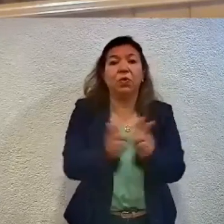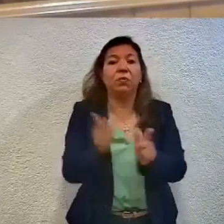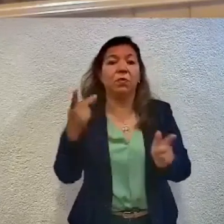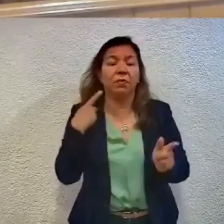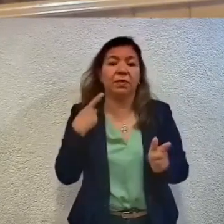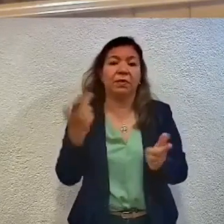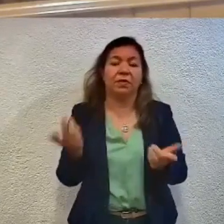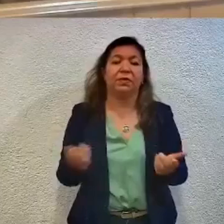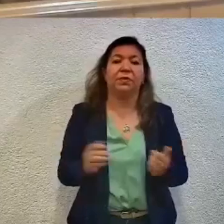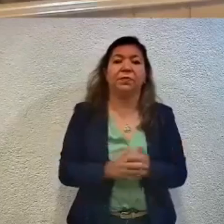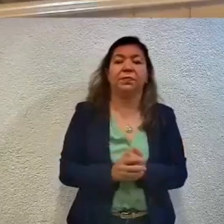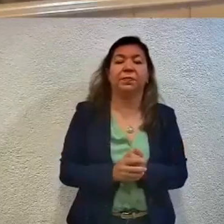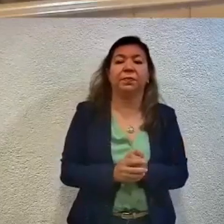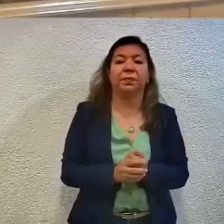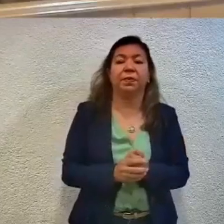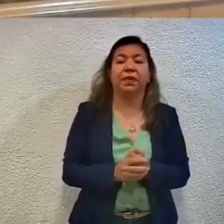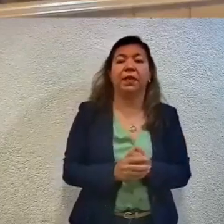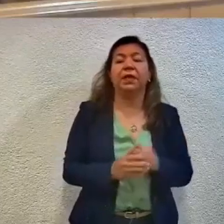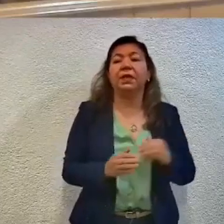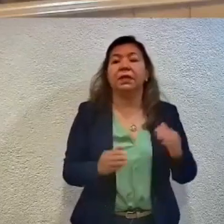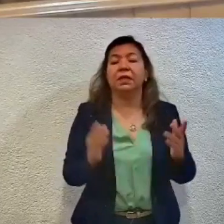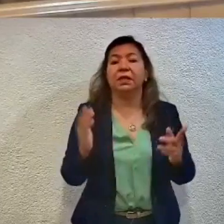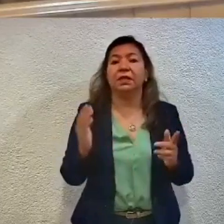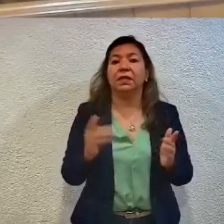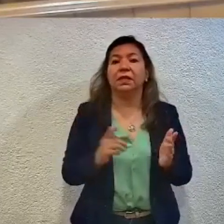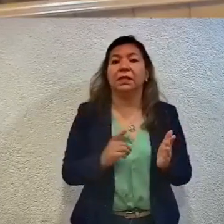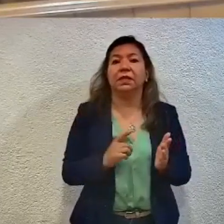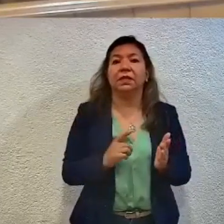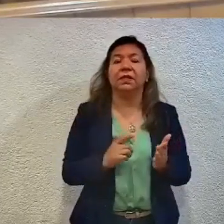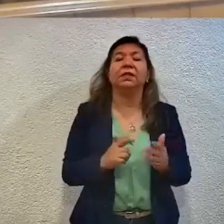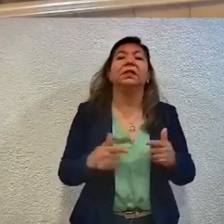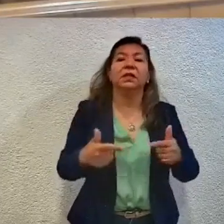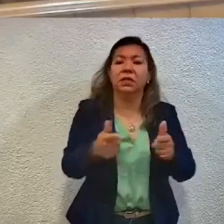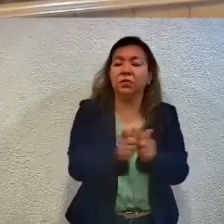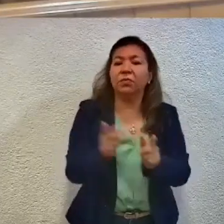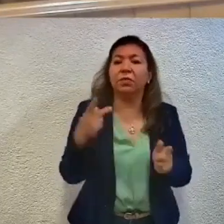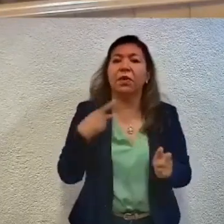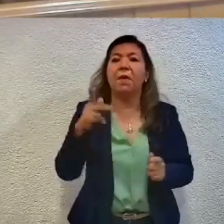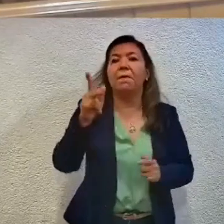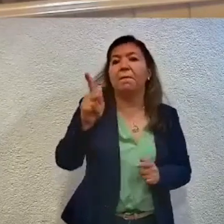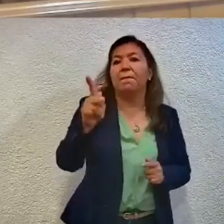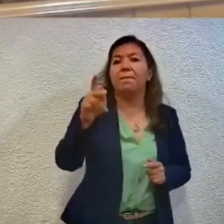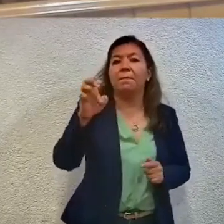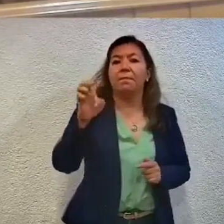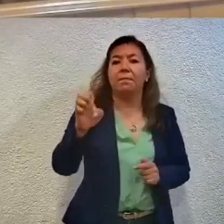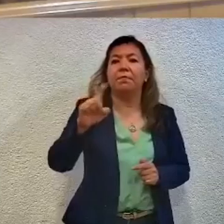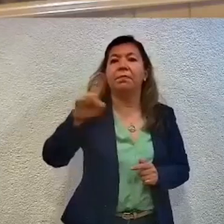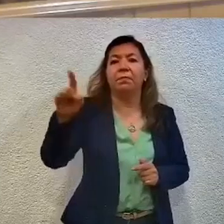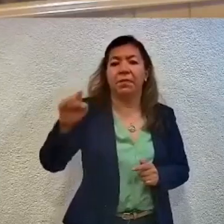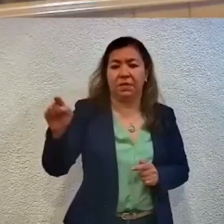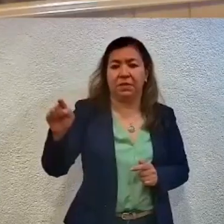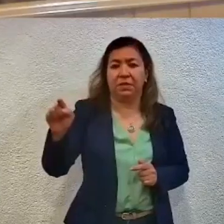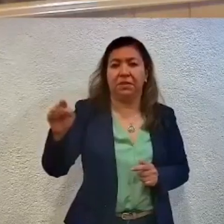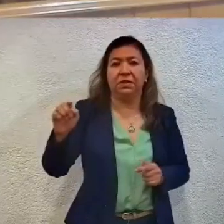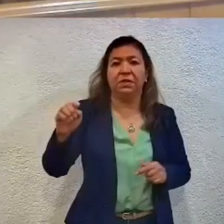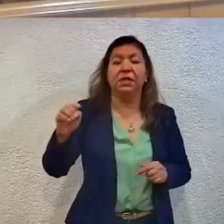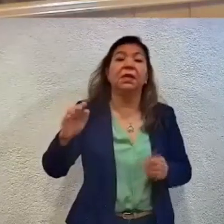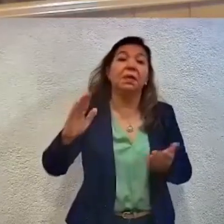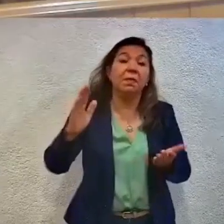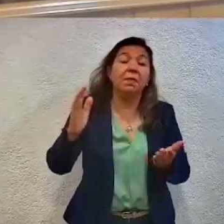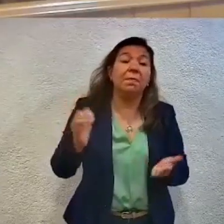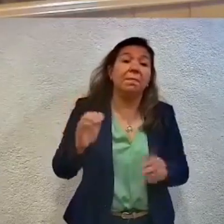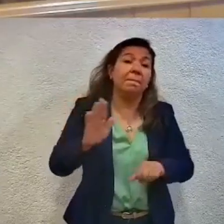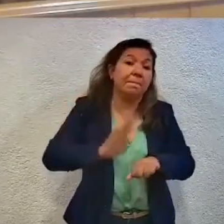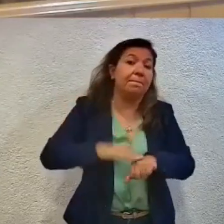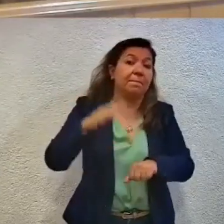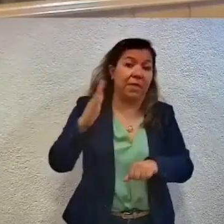forma decreciente. En el caso, quien actualiza la hipótesis indicada es es el PES porque fue el que obtuvo la